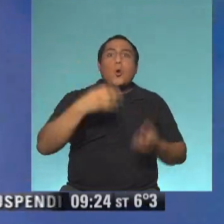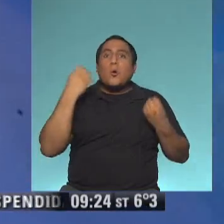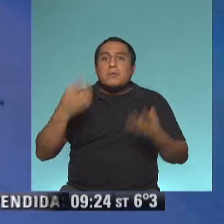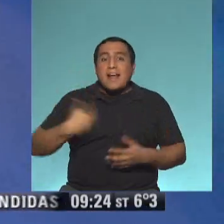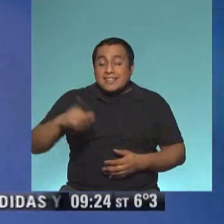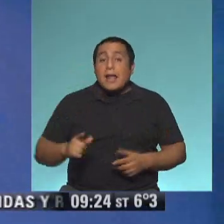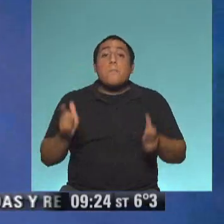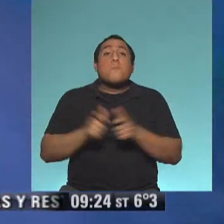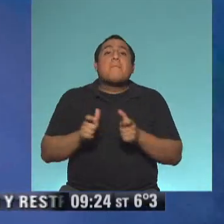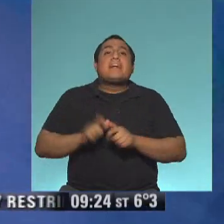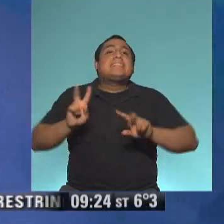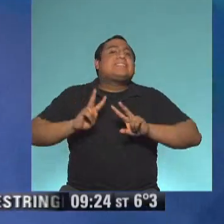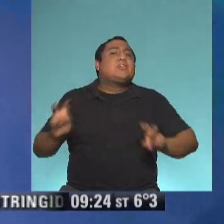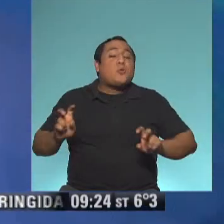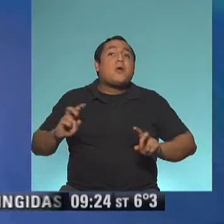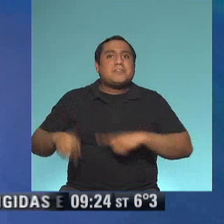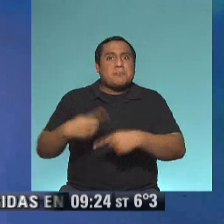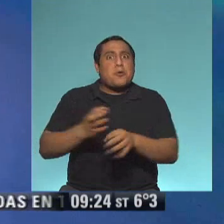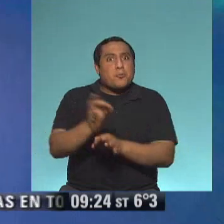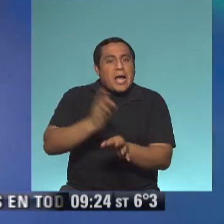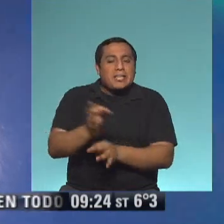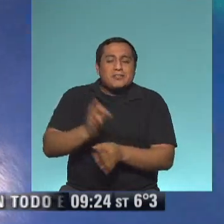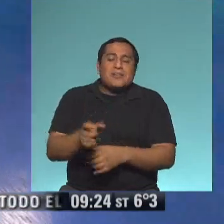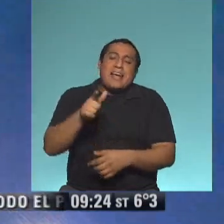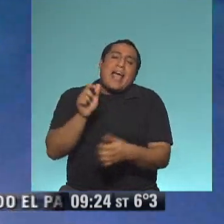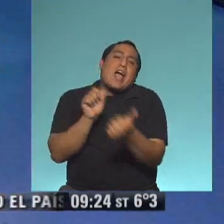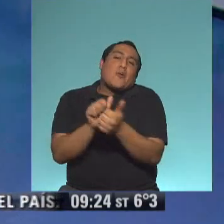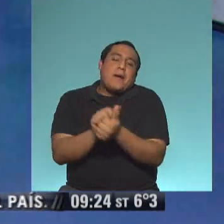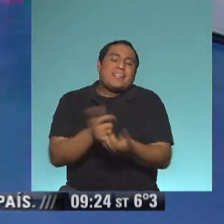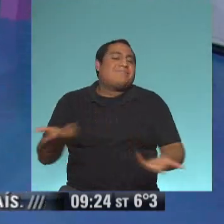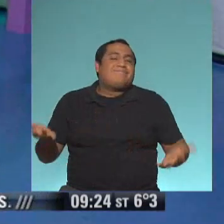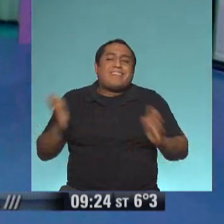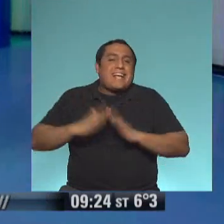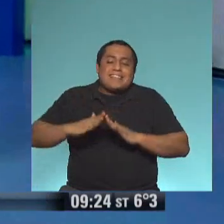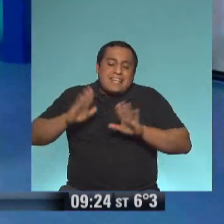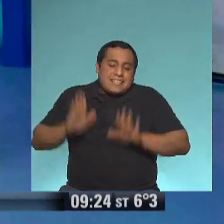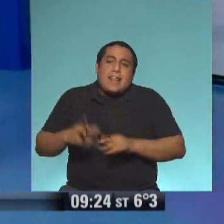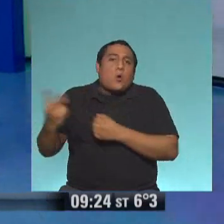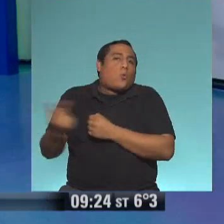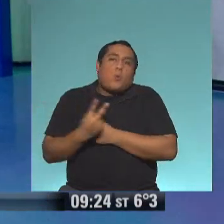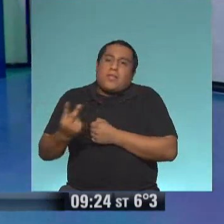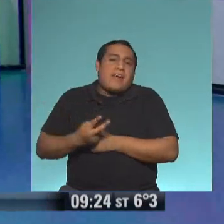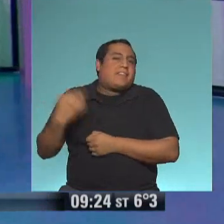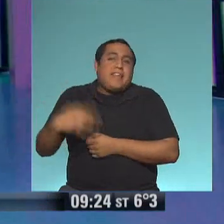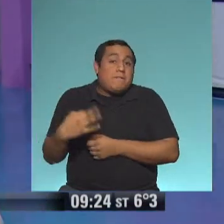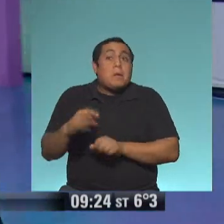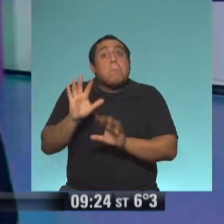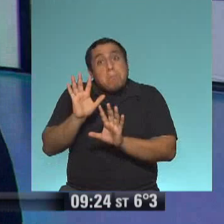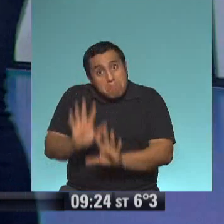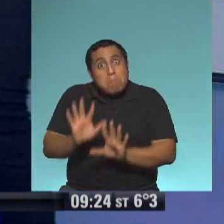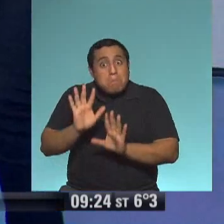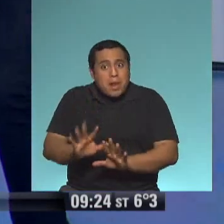programa intitulado... ¡Seguimos educando! Y estamos para acompañarlos porque, bueno, nos tenemos que cuidar, sí. Nos tenemos que quedar en casa, pero